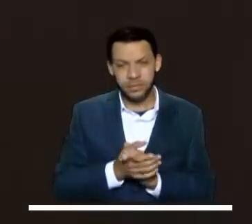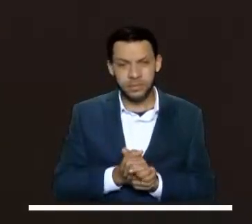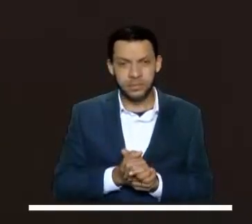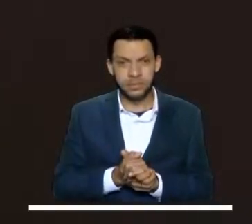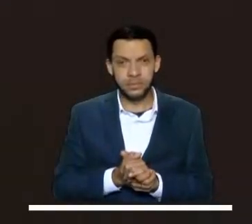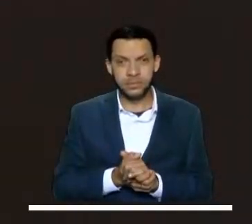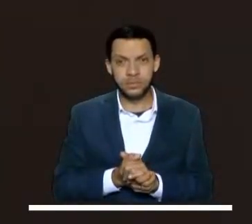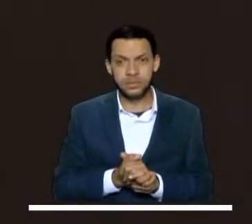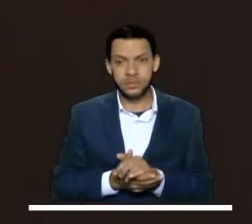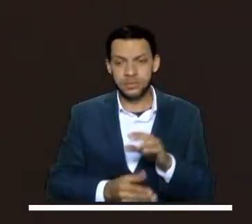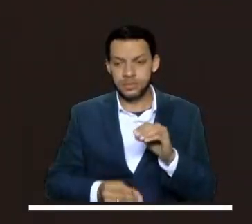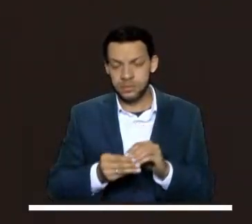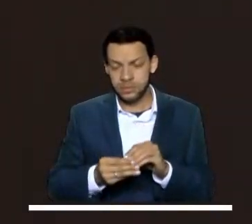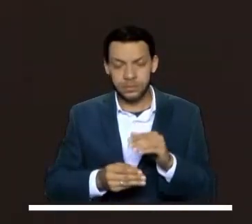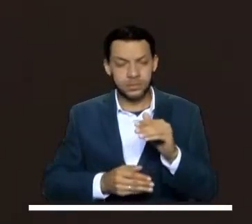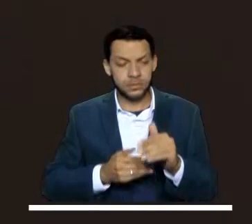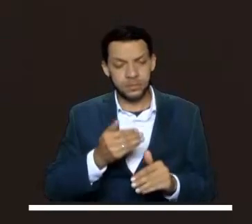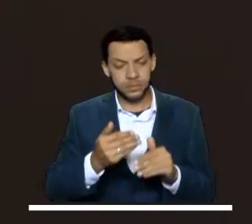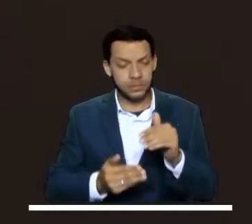Aquí ya llegamos al colon transverso.